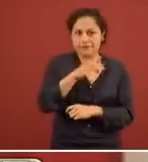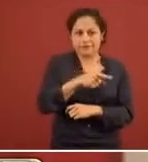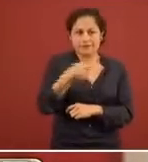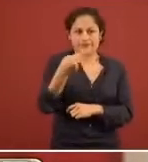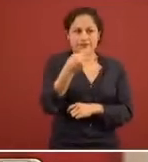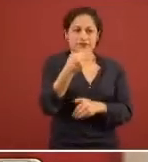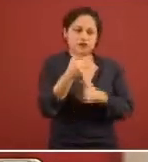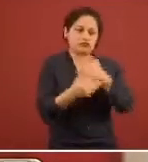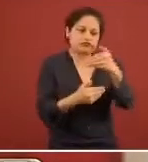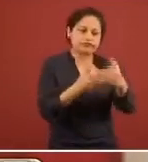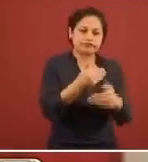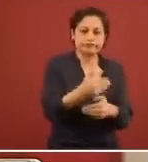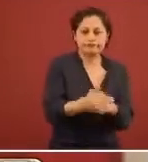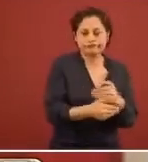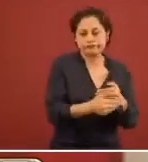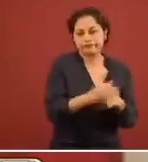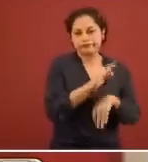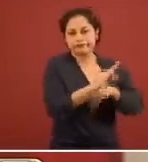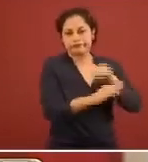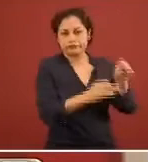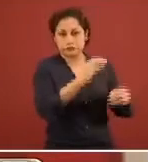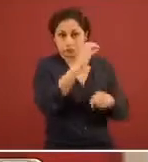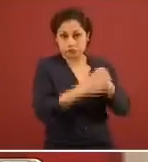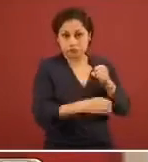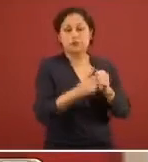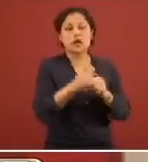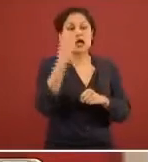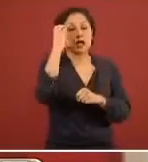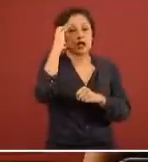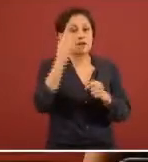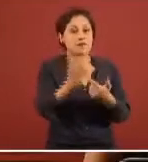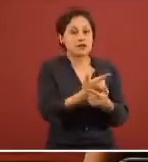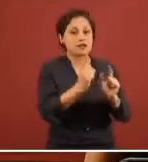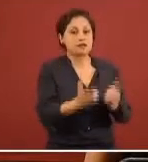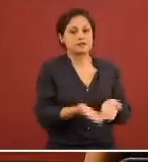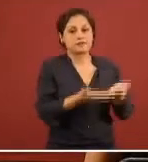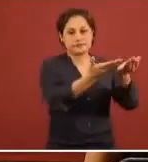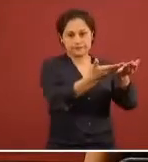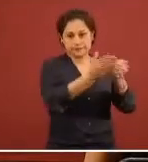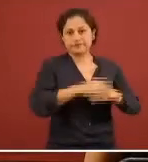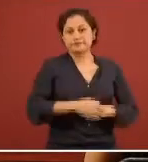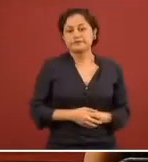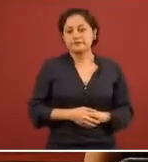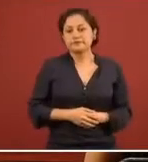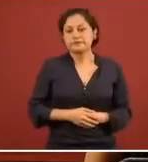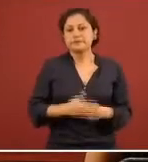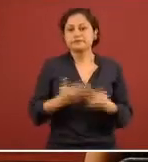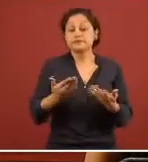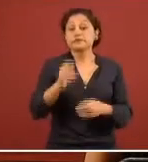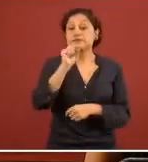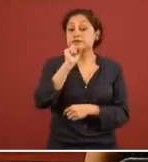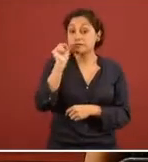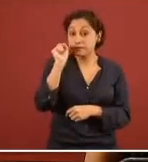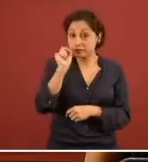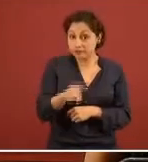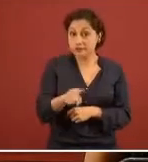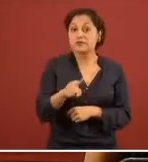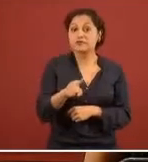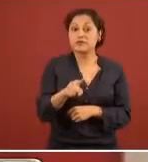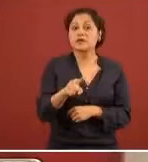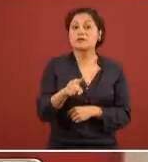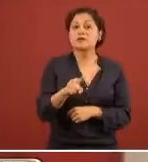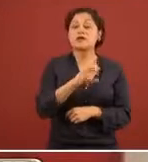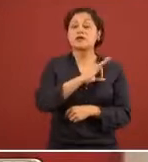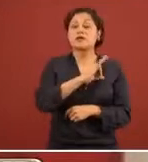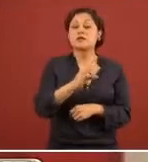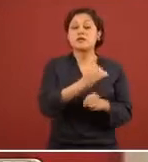y lo que puede acelerarse más pronto es el diferimiento de procedimientos